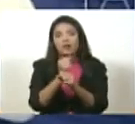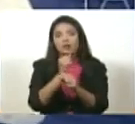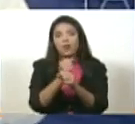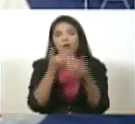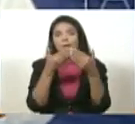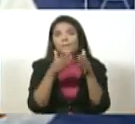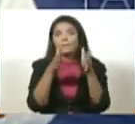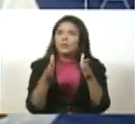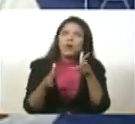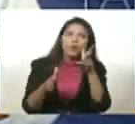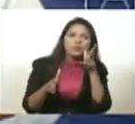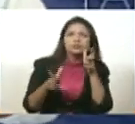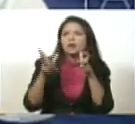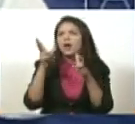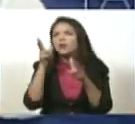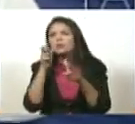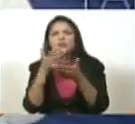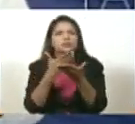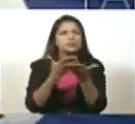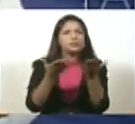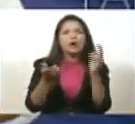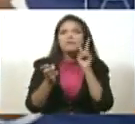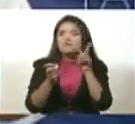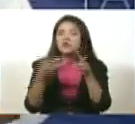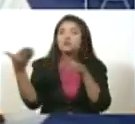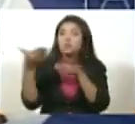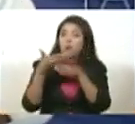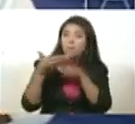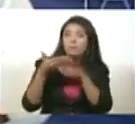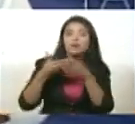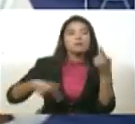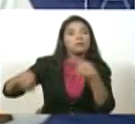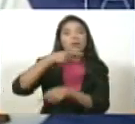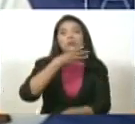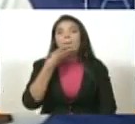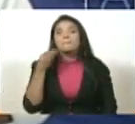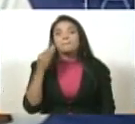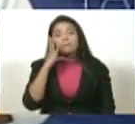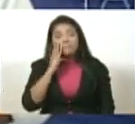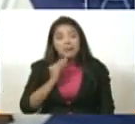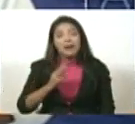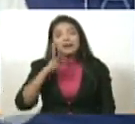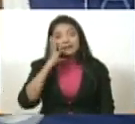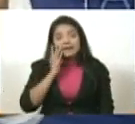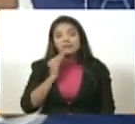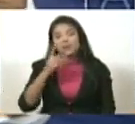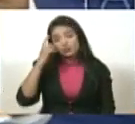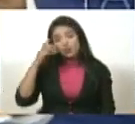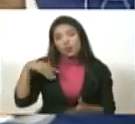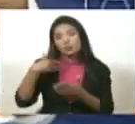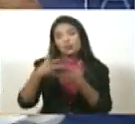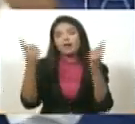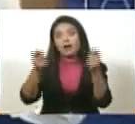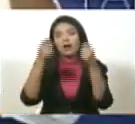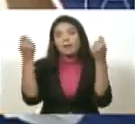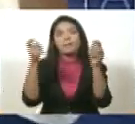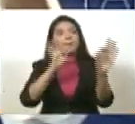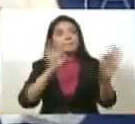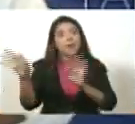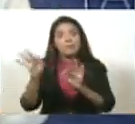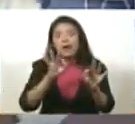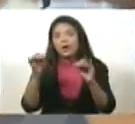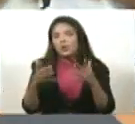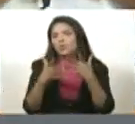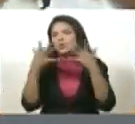pública, escuchándolos, viendo y compartiendo con ellos las experiencias que han tenido durante estos días de campaña y preparándonos para una